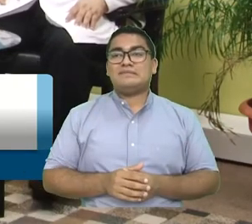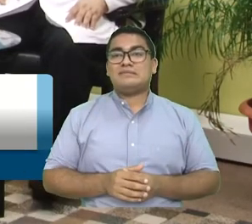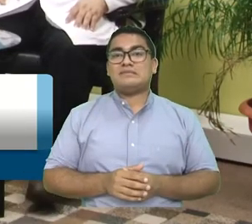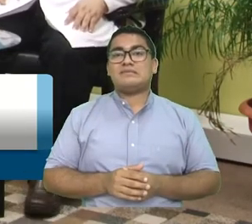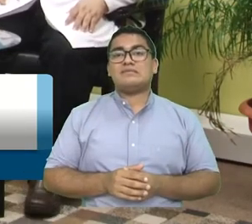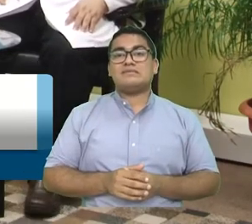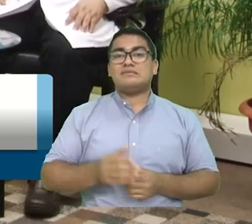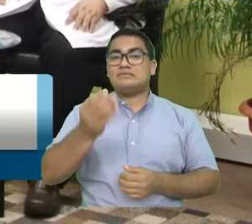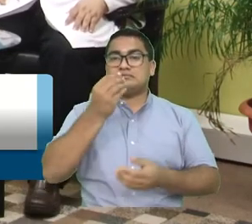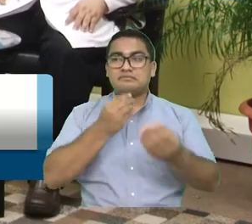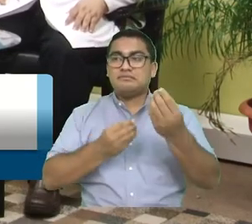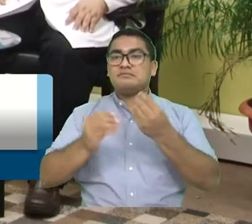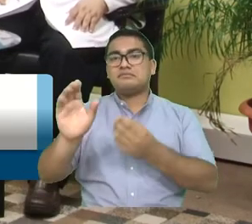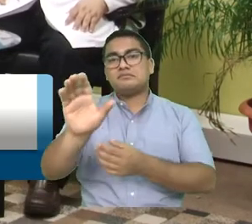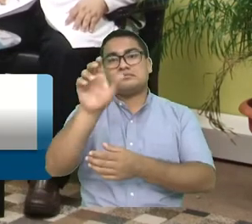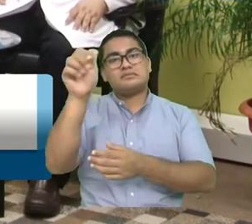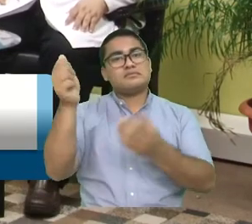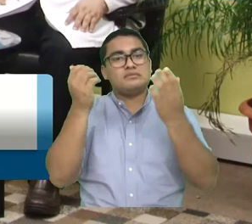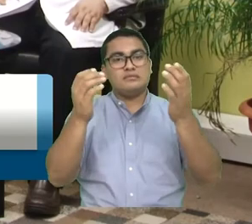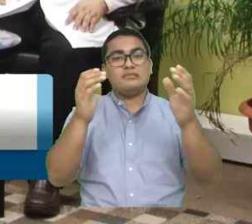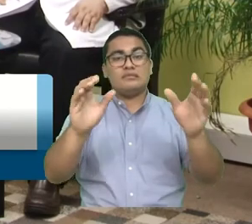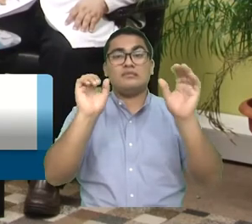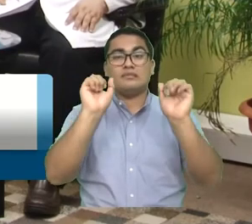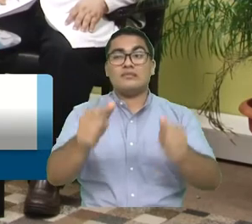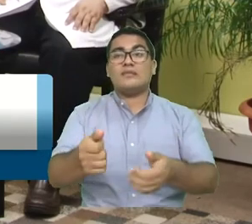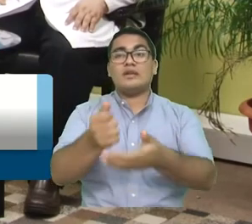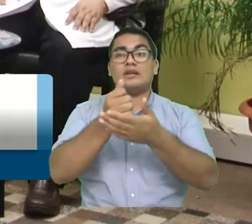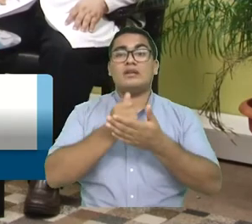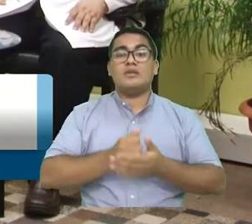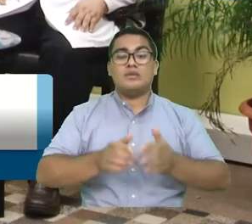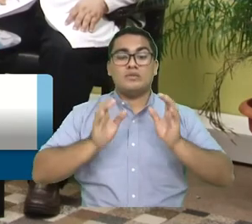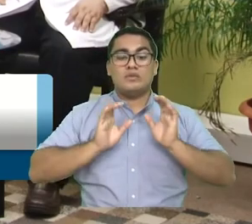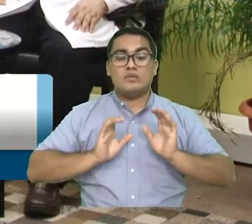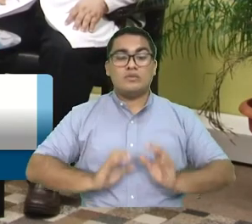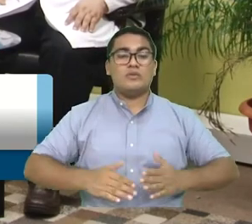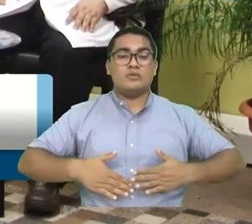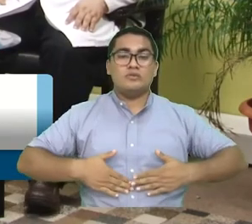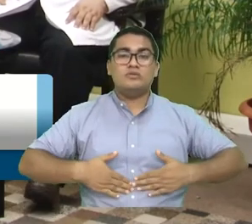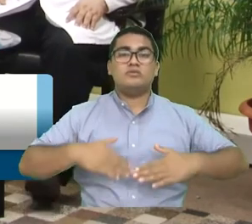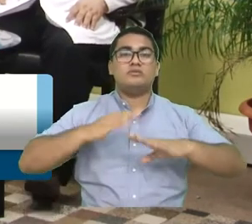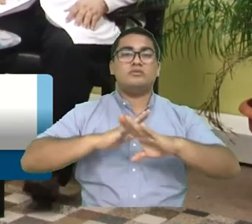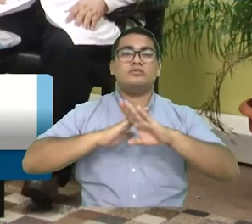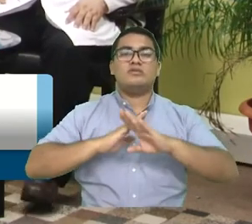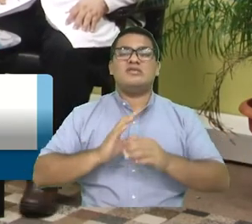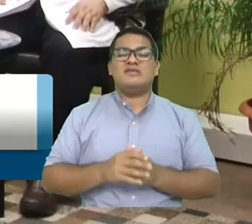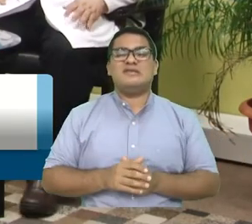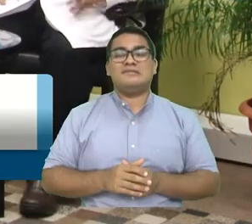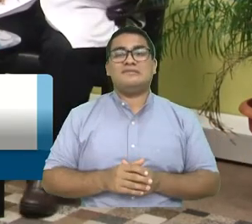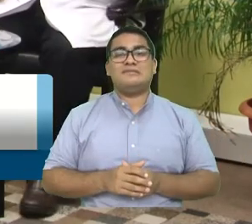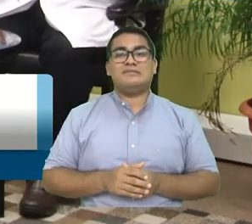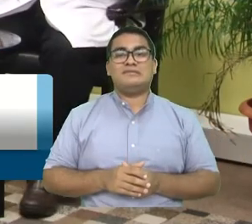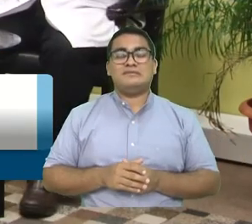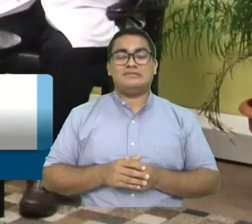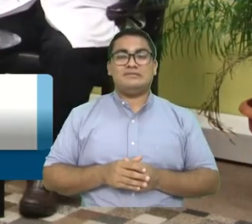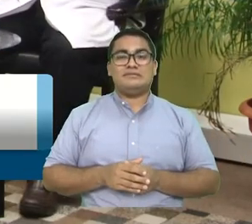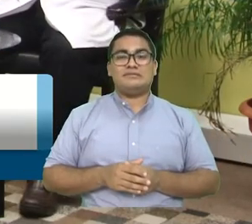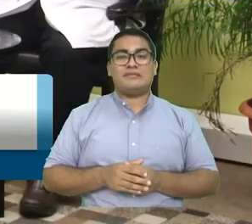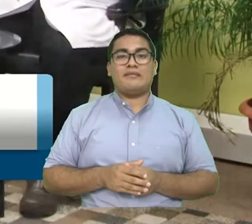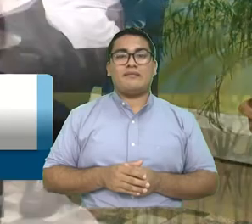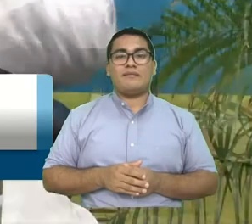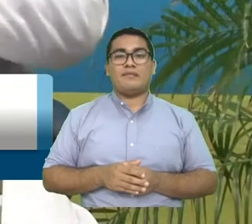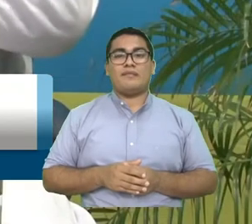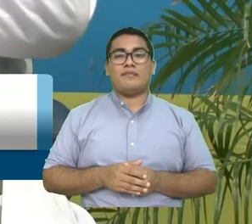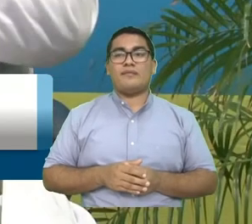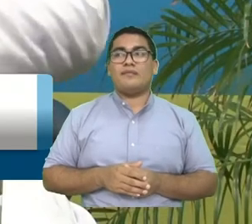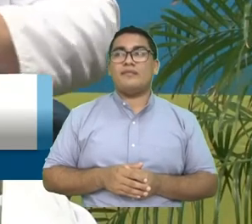otros alimentos pueden ayudar a fortalecer la mucosa y prevenir la gastritis? Sí. Bueno, a veces uno trata de